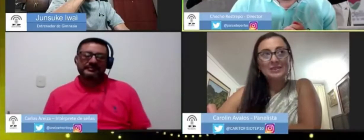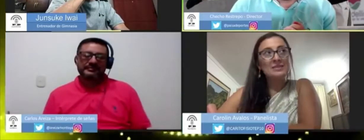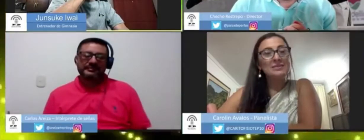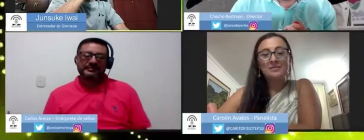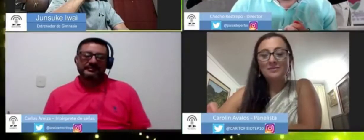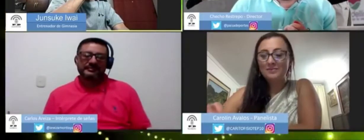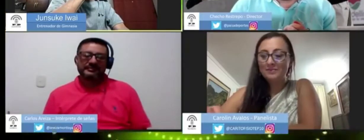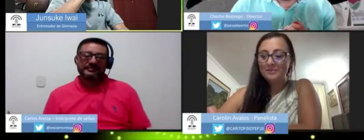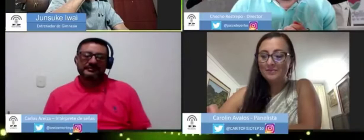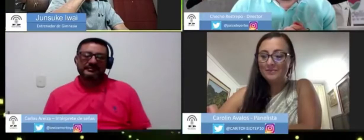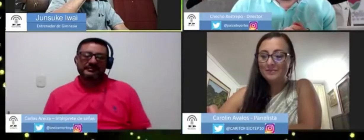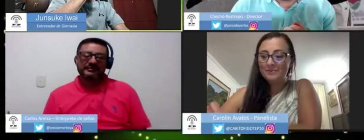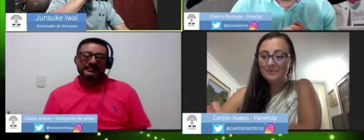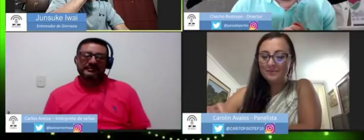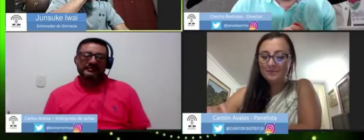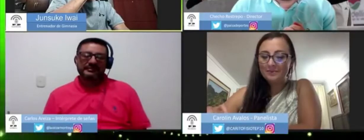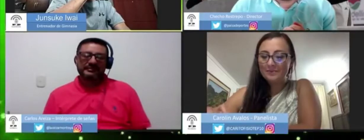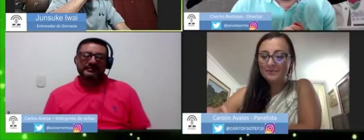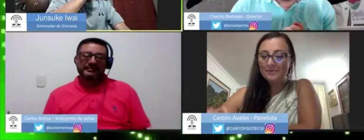Bueno,